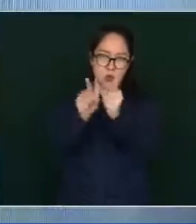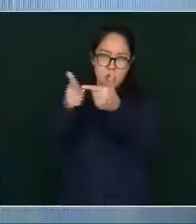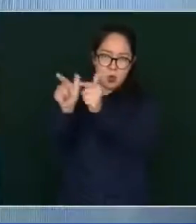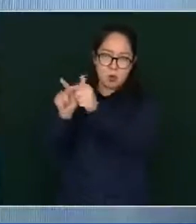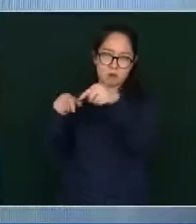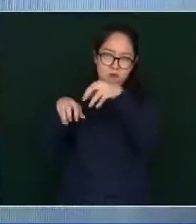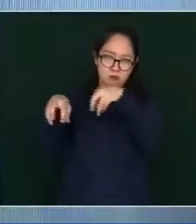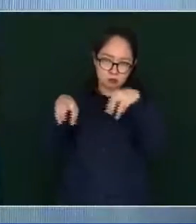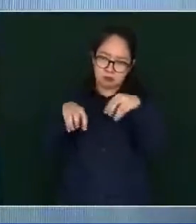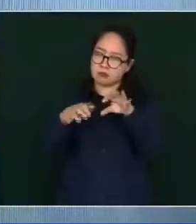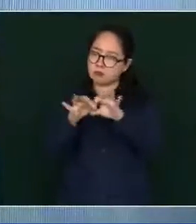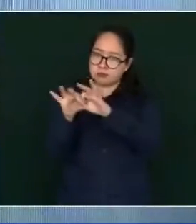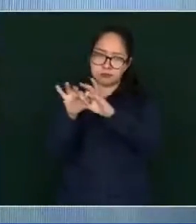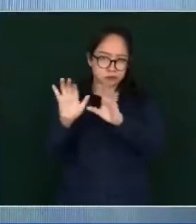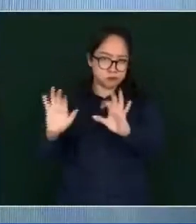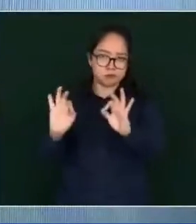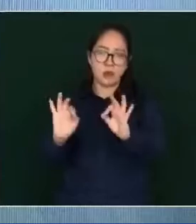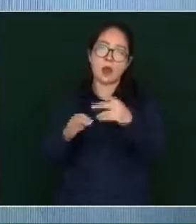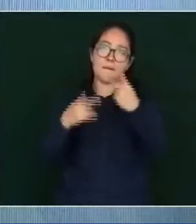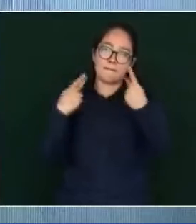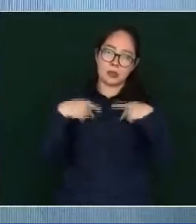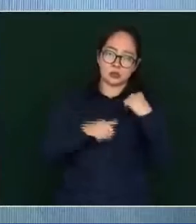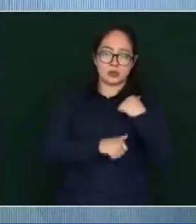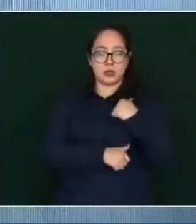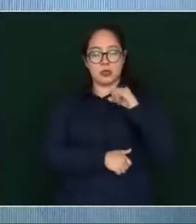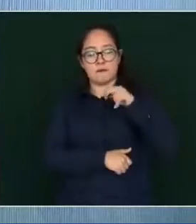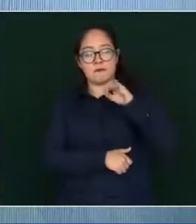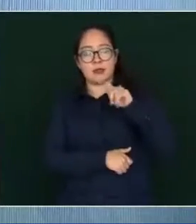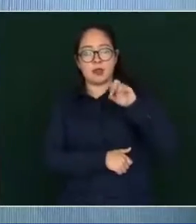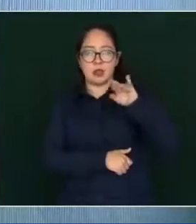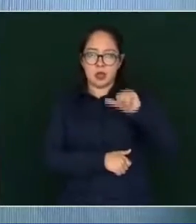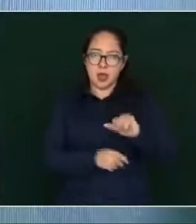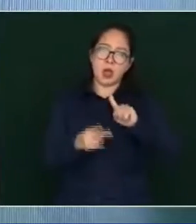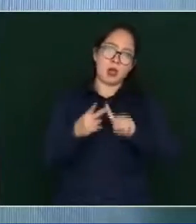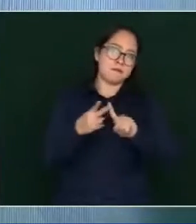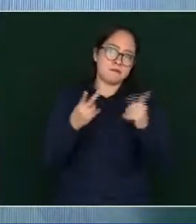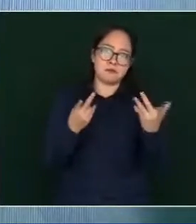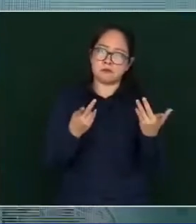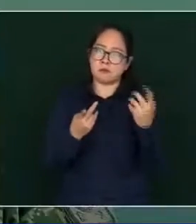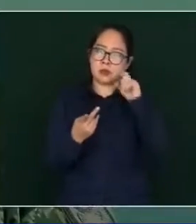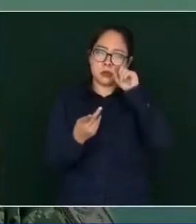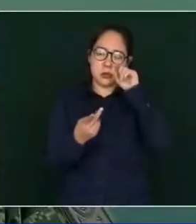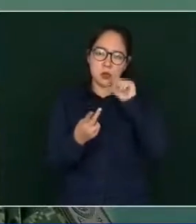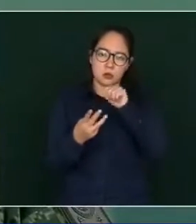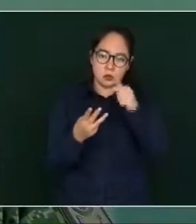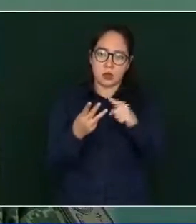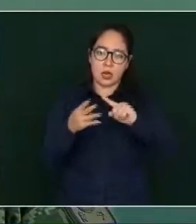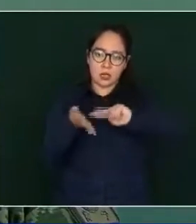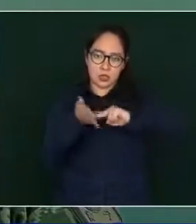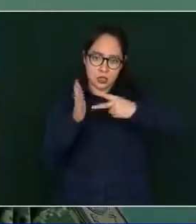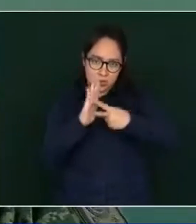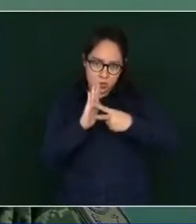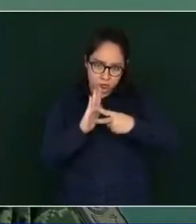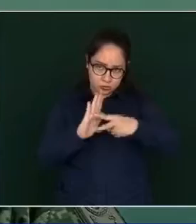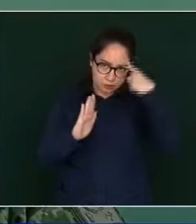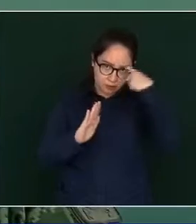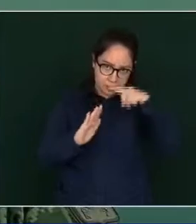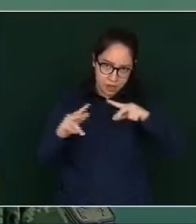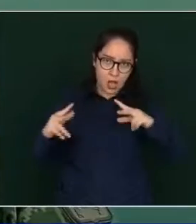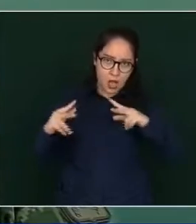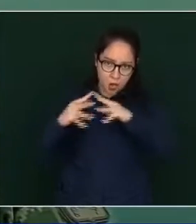que la integran, ¿verdad? Personal de infantería, personal del batallón de ingenieros de combate,